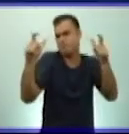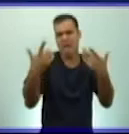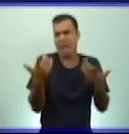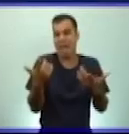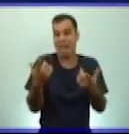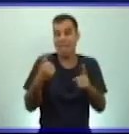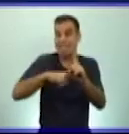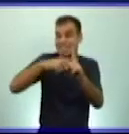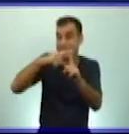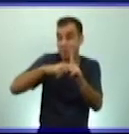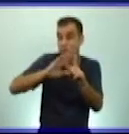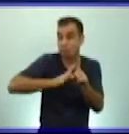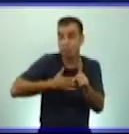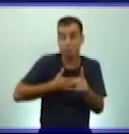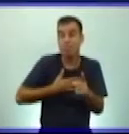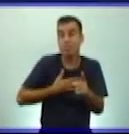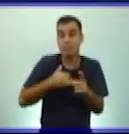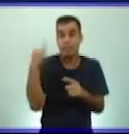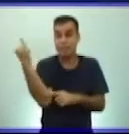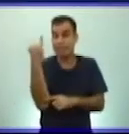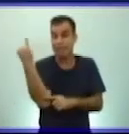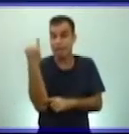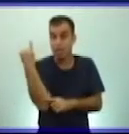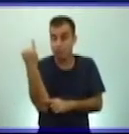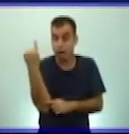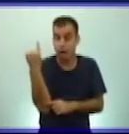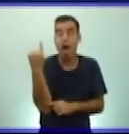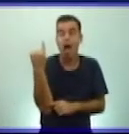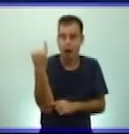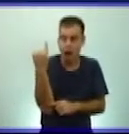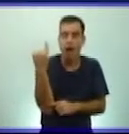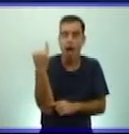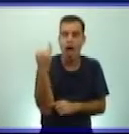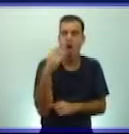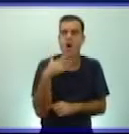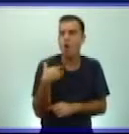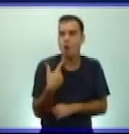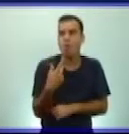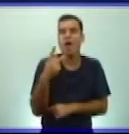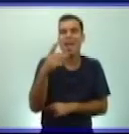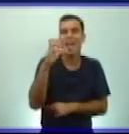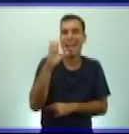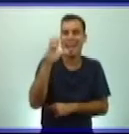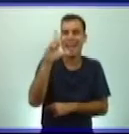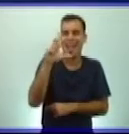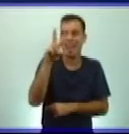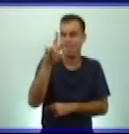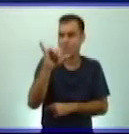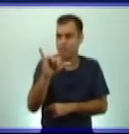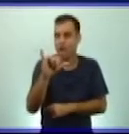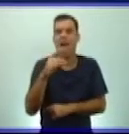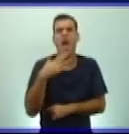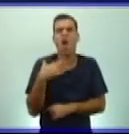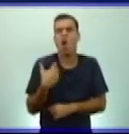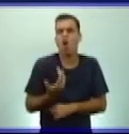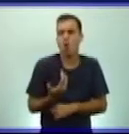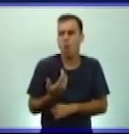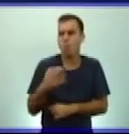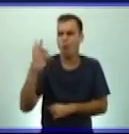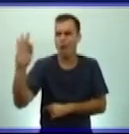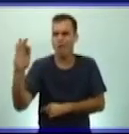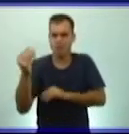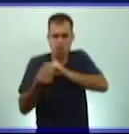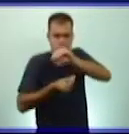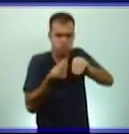expresa en Sistema Internacional de Unidades en Kelvin. Pero ¿cómo convertir Fahrenheit a grados